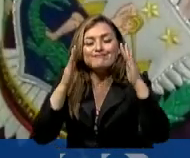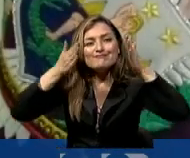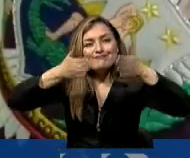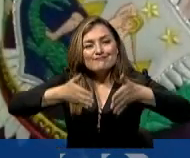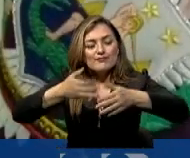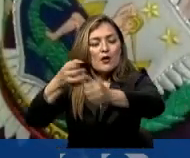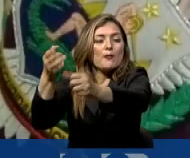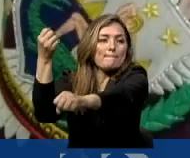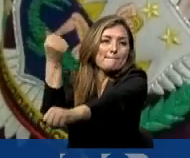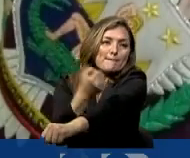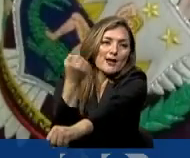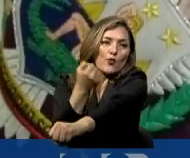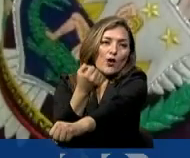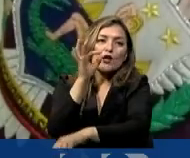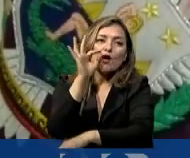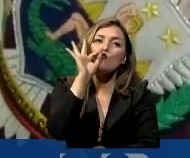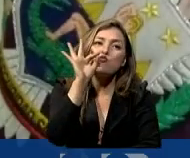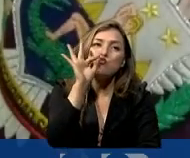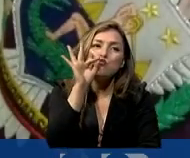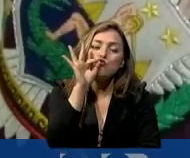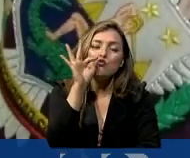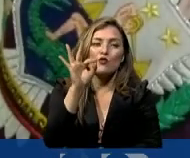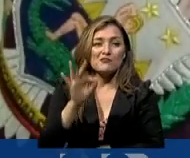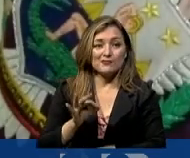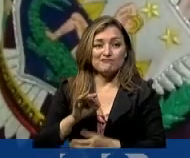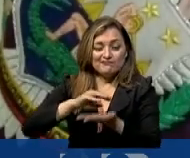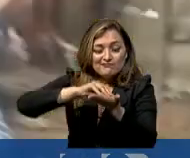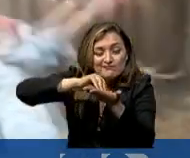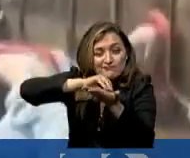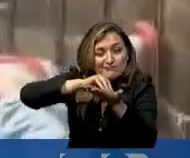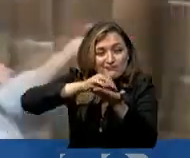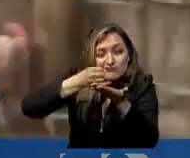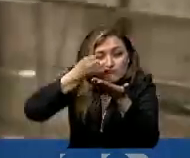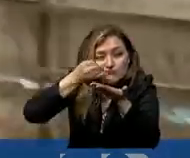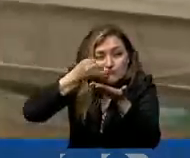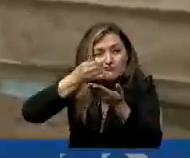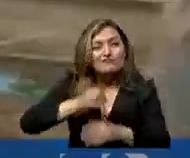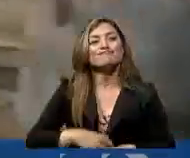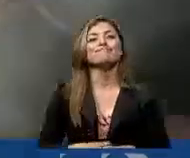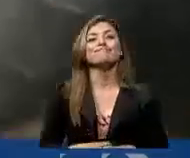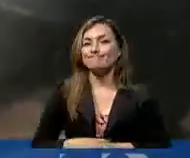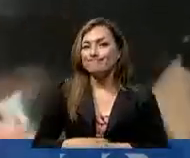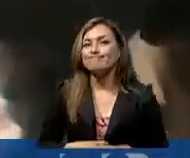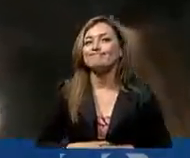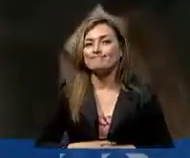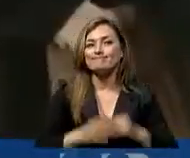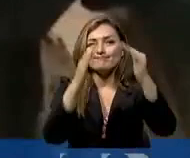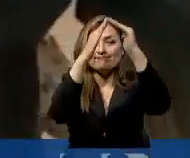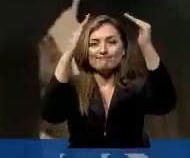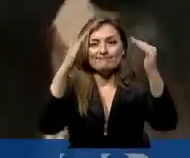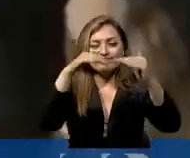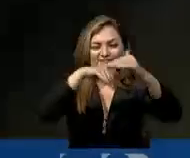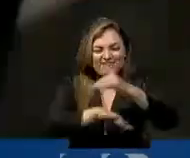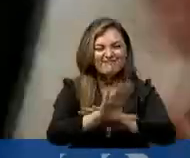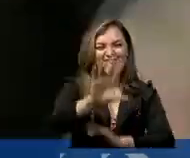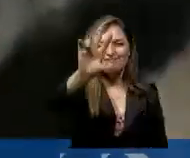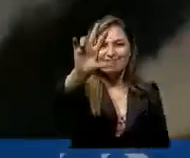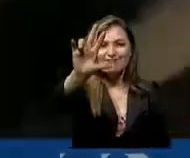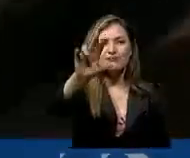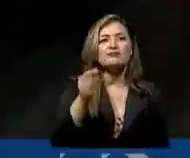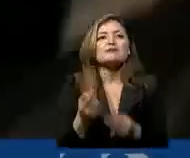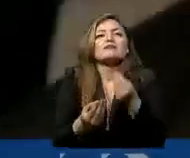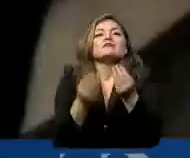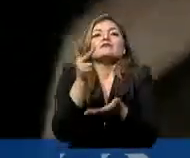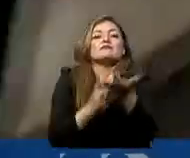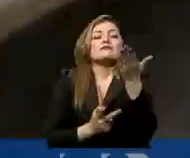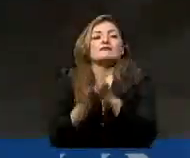heroína, marihuana, cocaína, pasta base de cocaína. Tres viviendas fueron allanadas por la policía, donde se